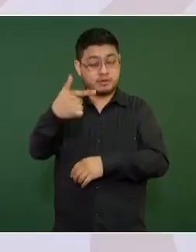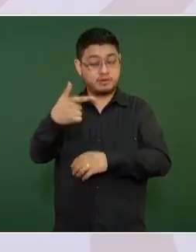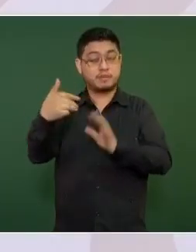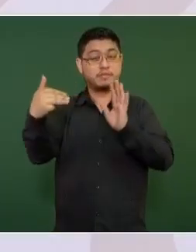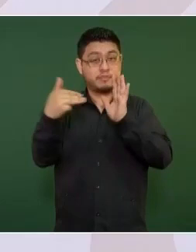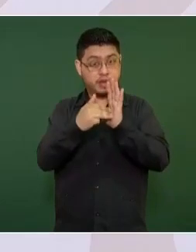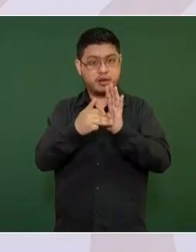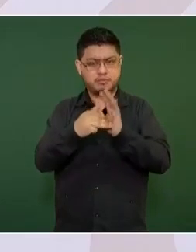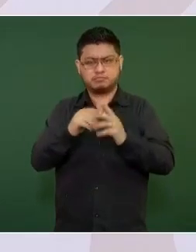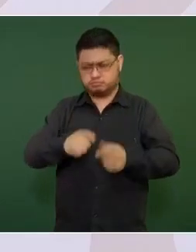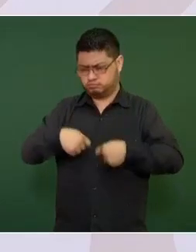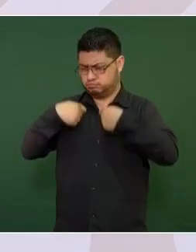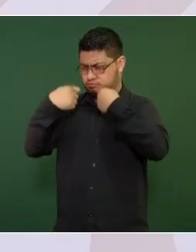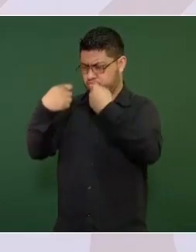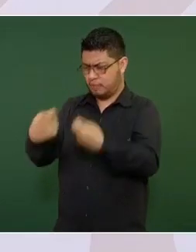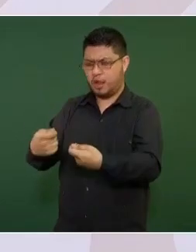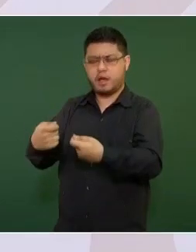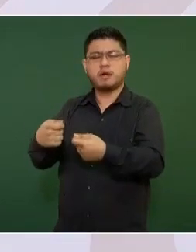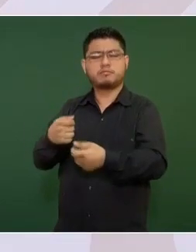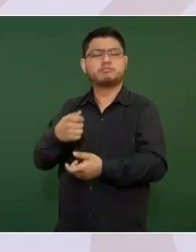y